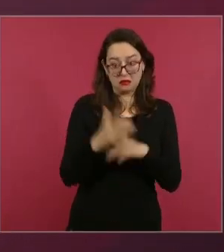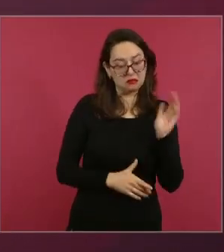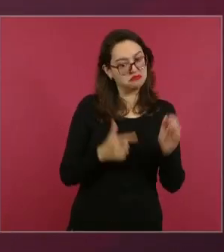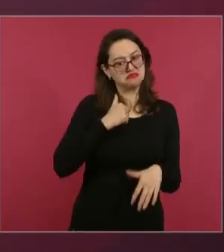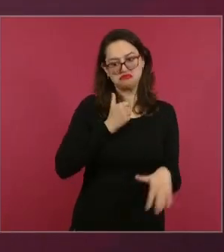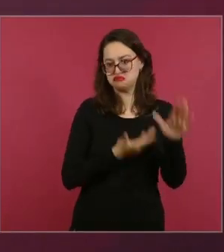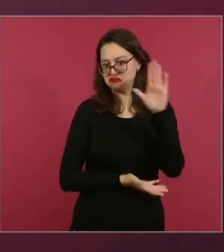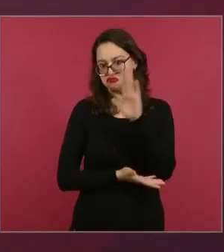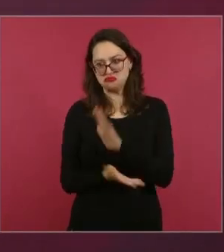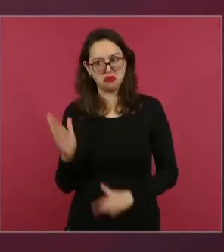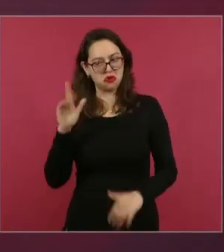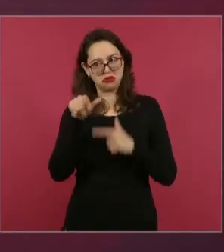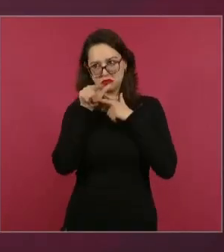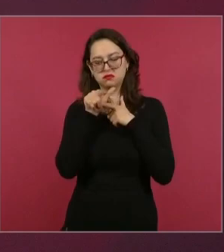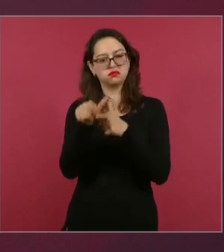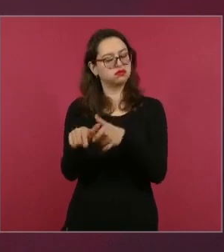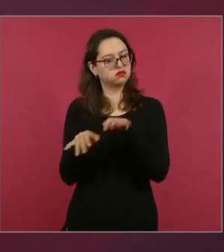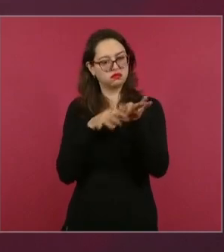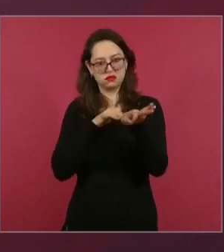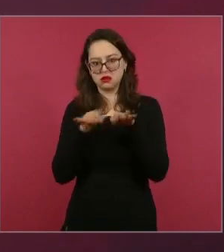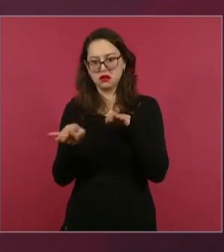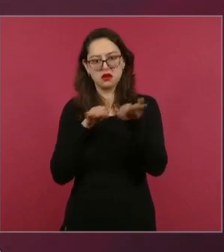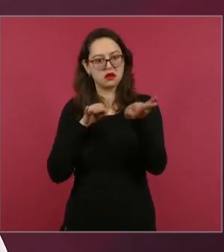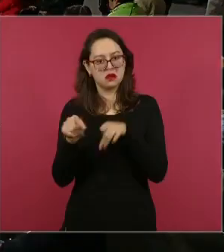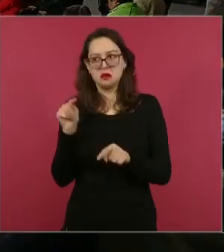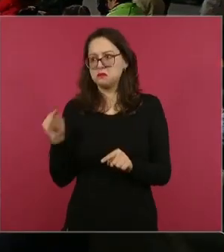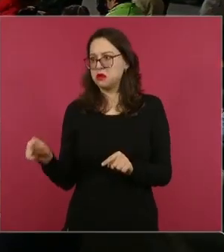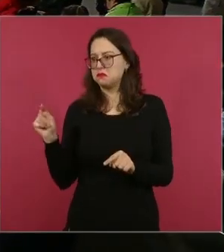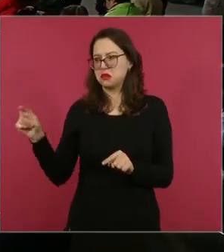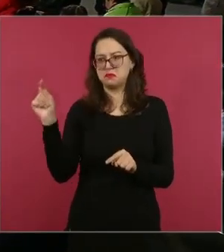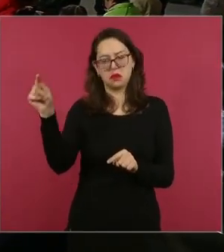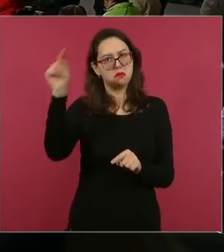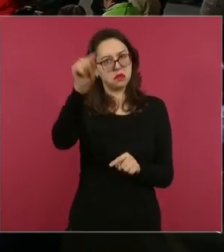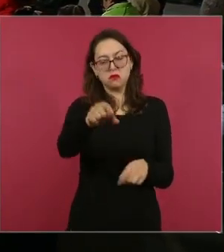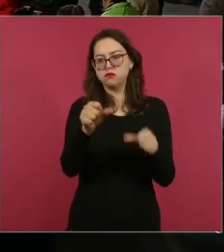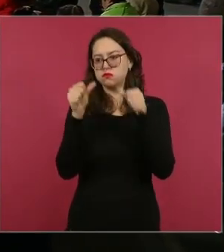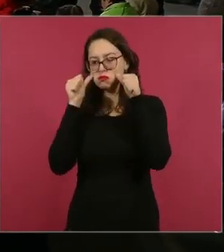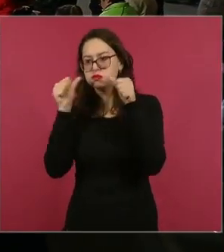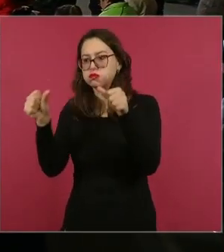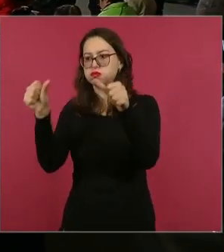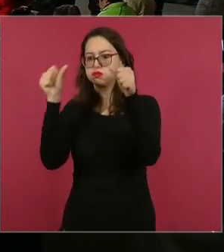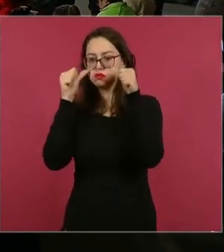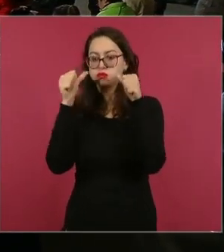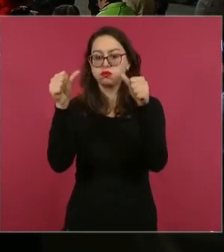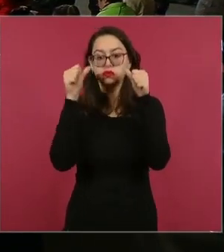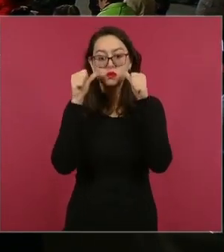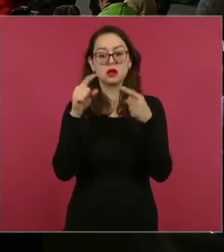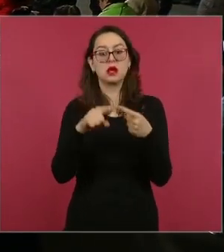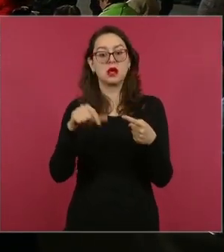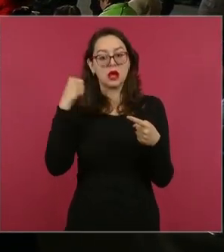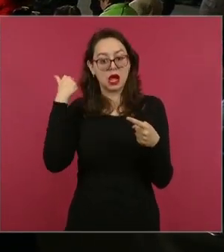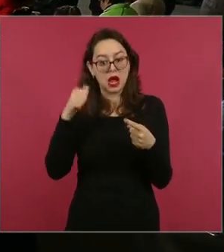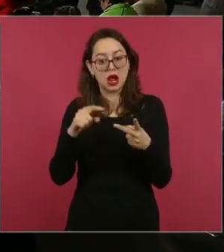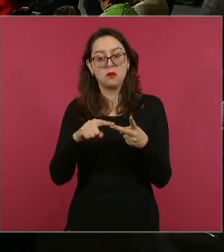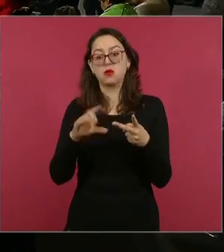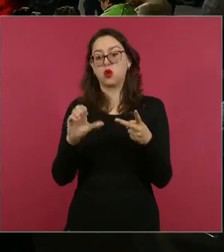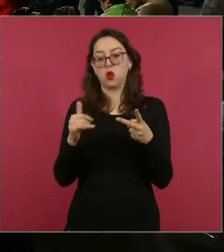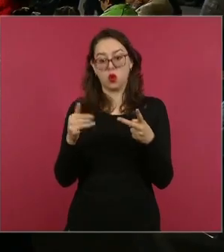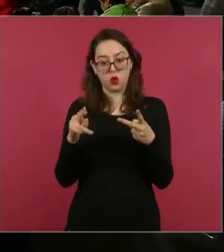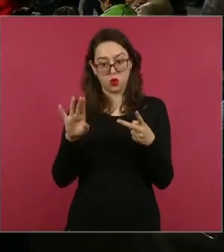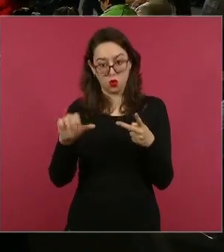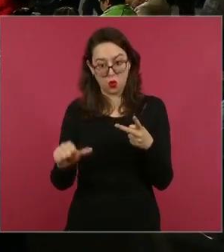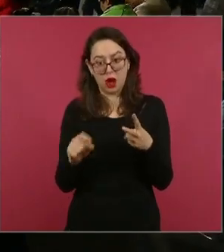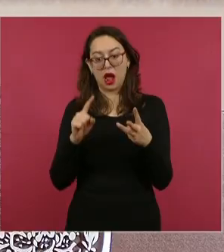eh a seguir atendiendo todas las colonias todas las comunidades tanto de Acapulco de Coyuca